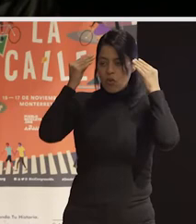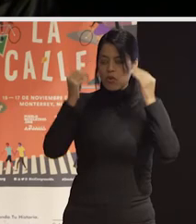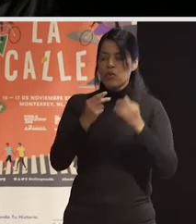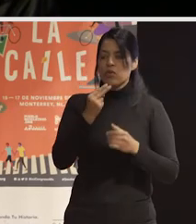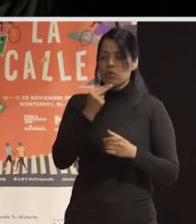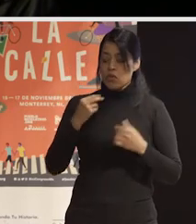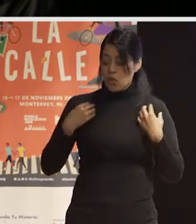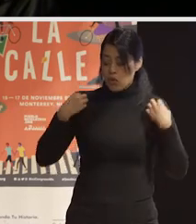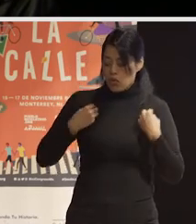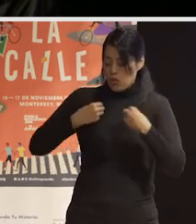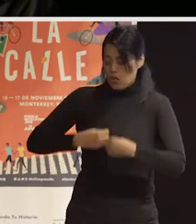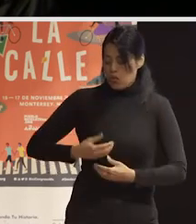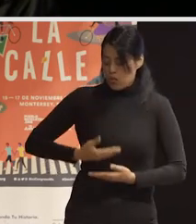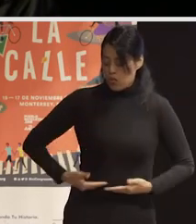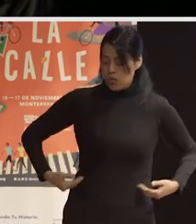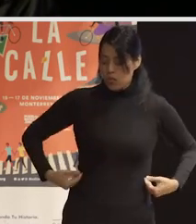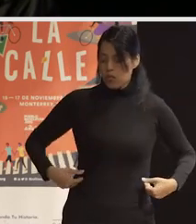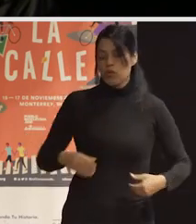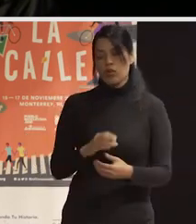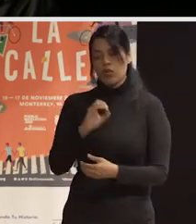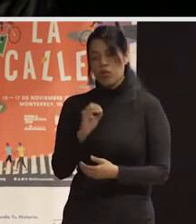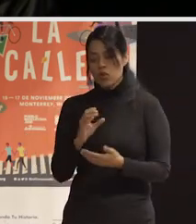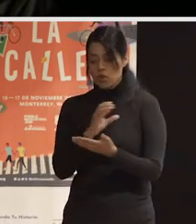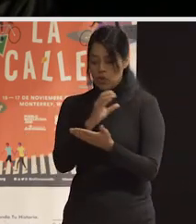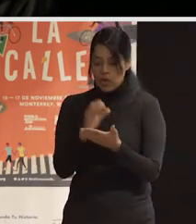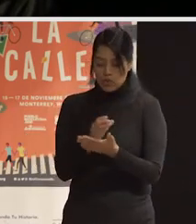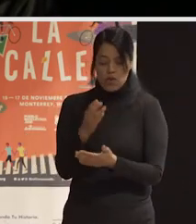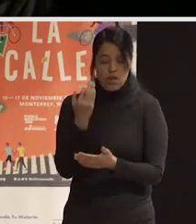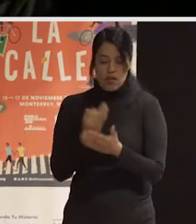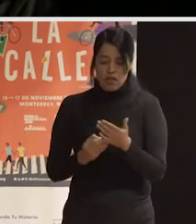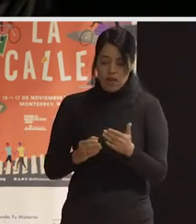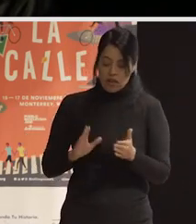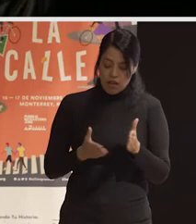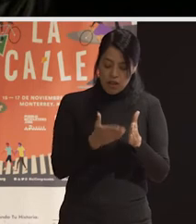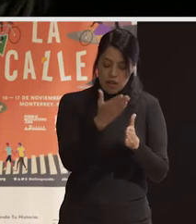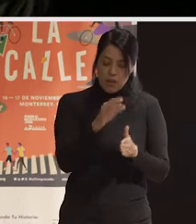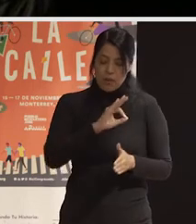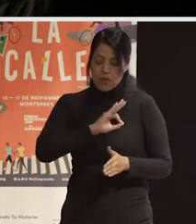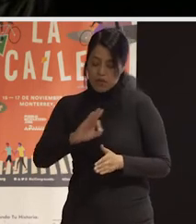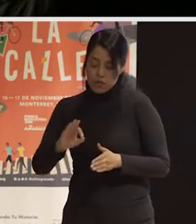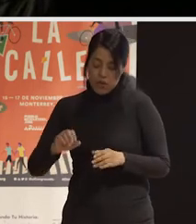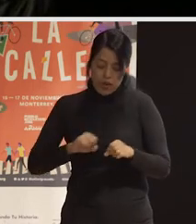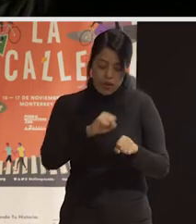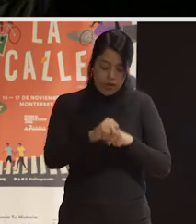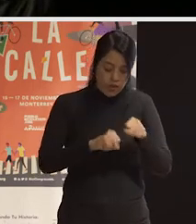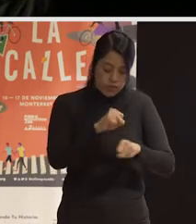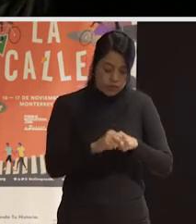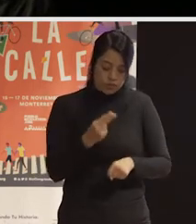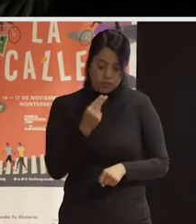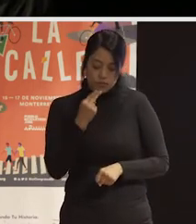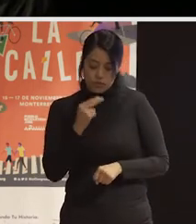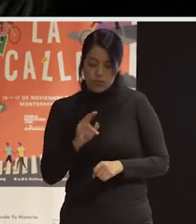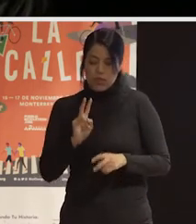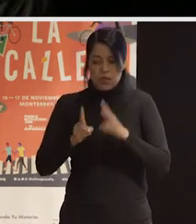mucho menos contamos en la ciudad con la infraestructura para para que ellos circulen y comentábamos en una